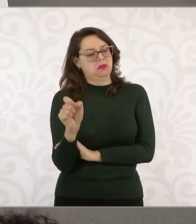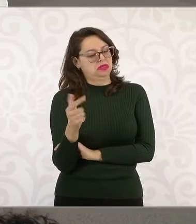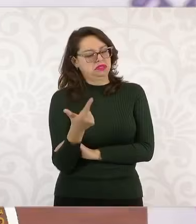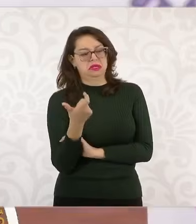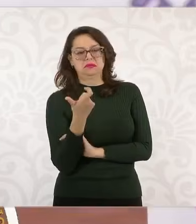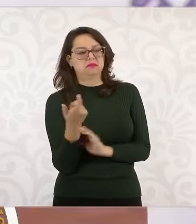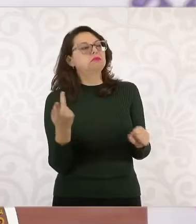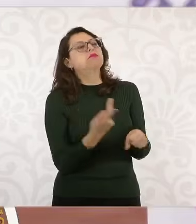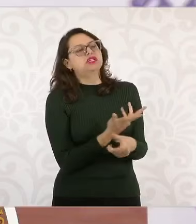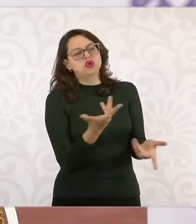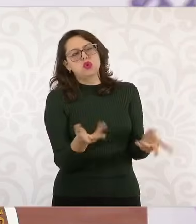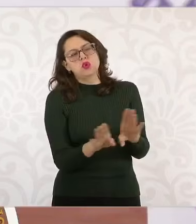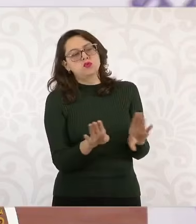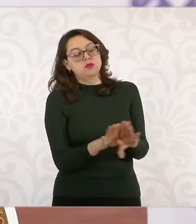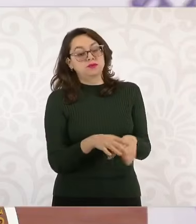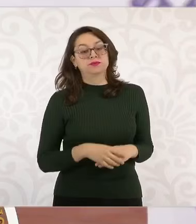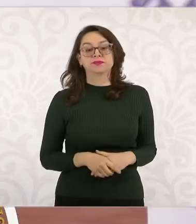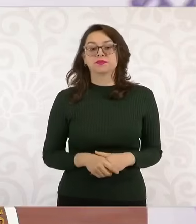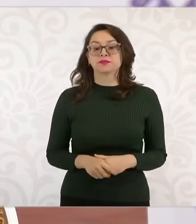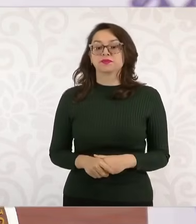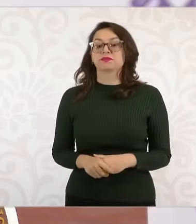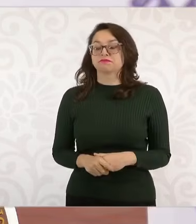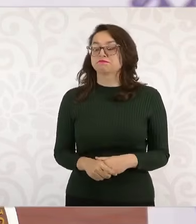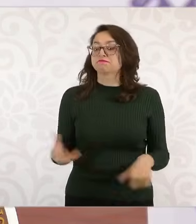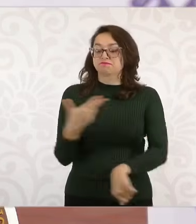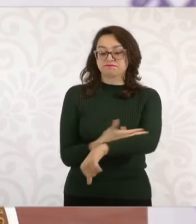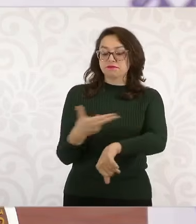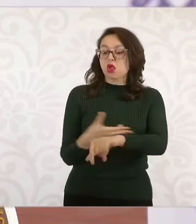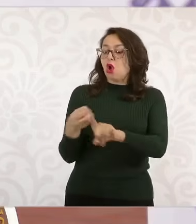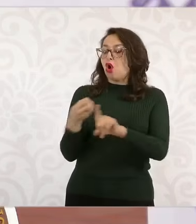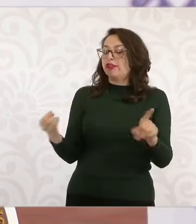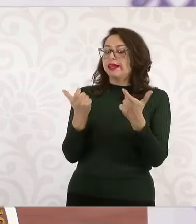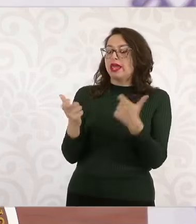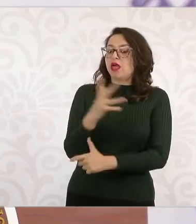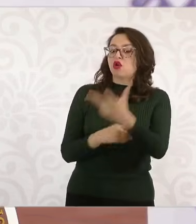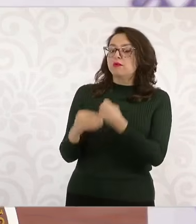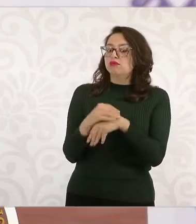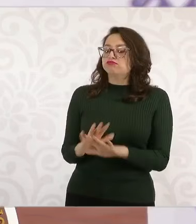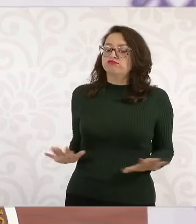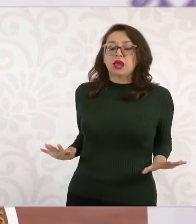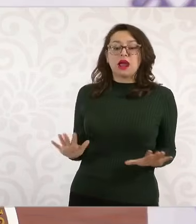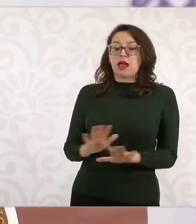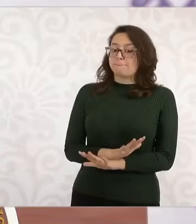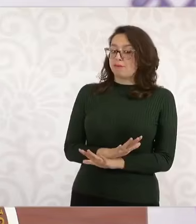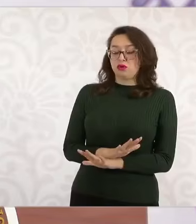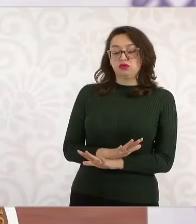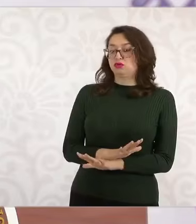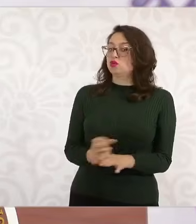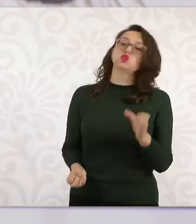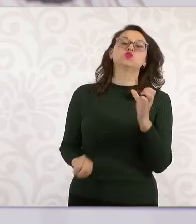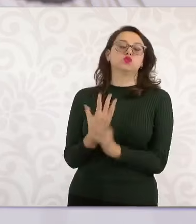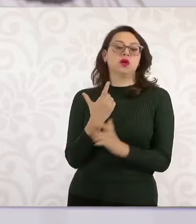Cambió el modelo económico. Y esto ha fortalecido la economía nacional. Pero lo más importante,